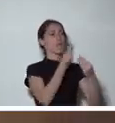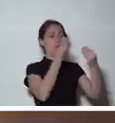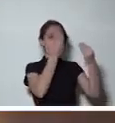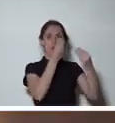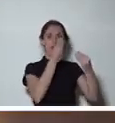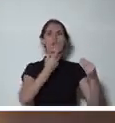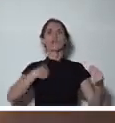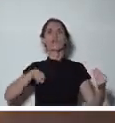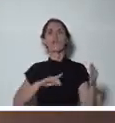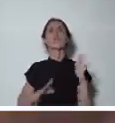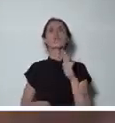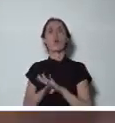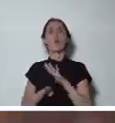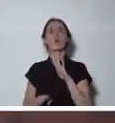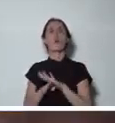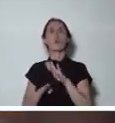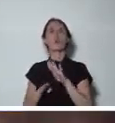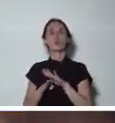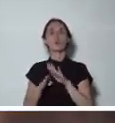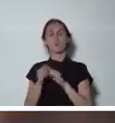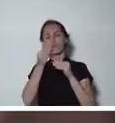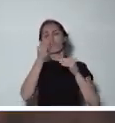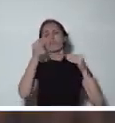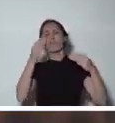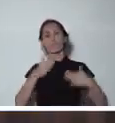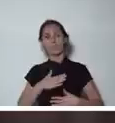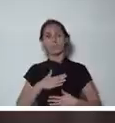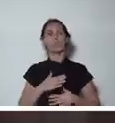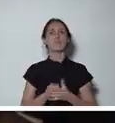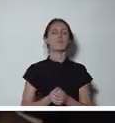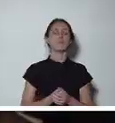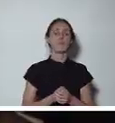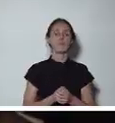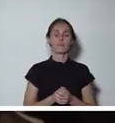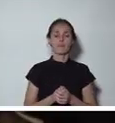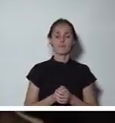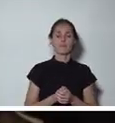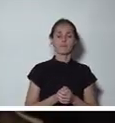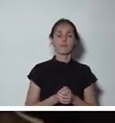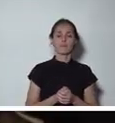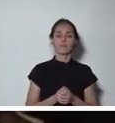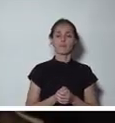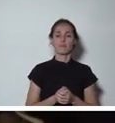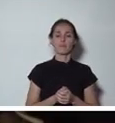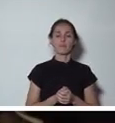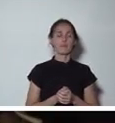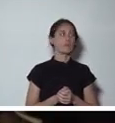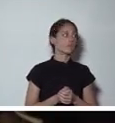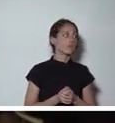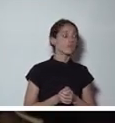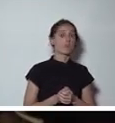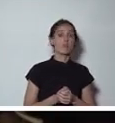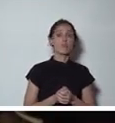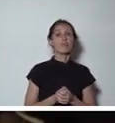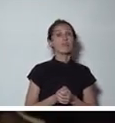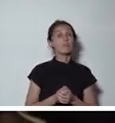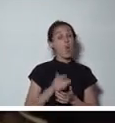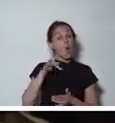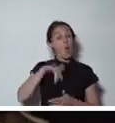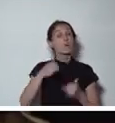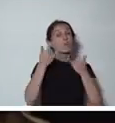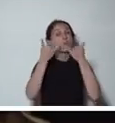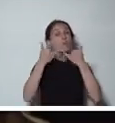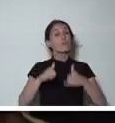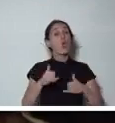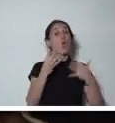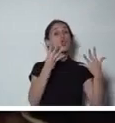volver bueno Mirad e e se cumplen 90 años de una